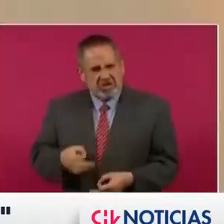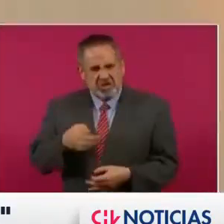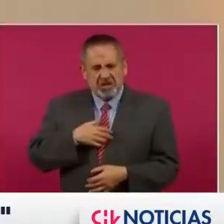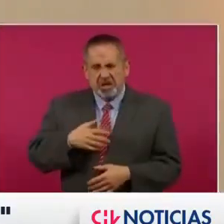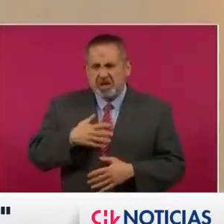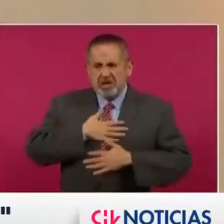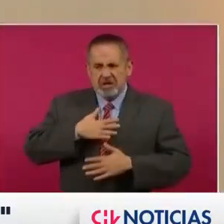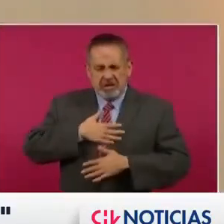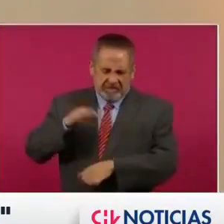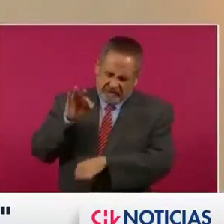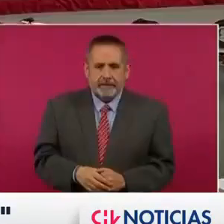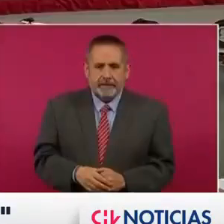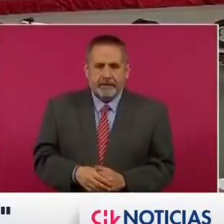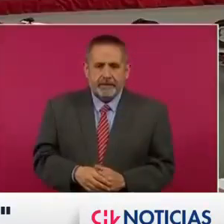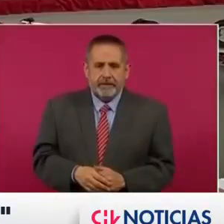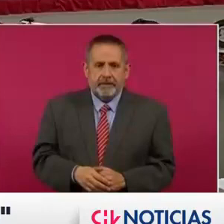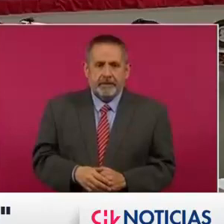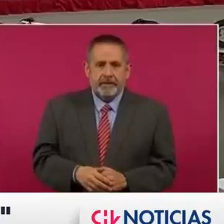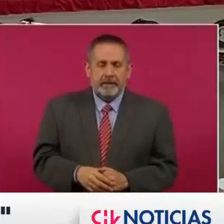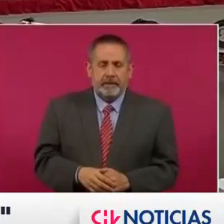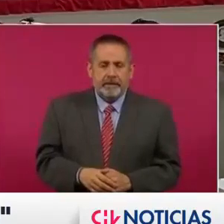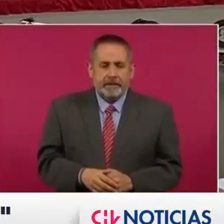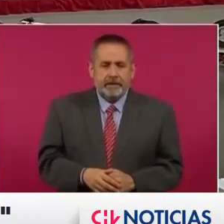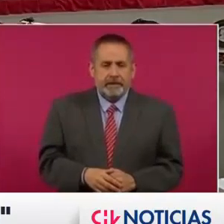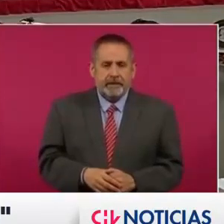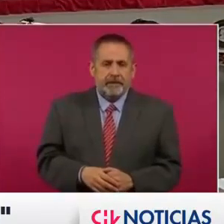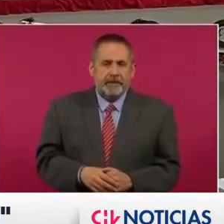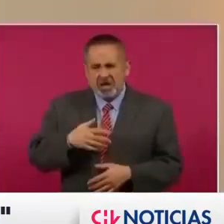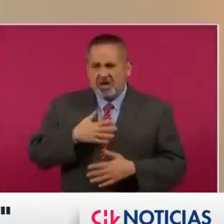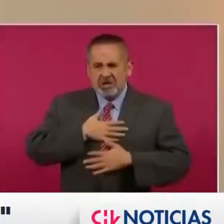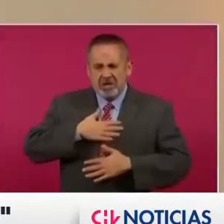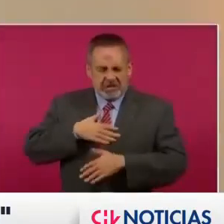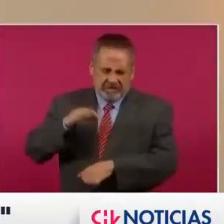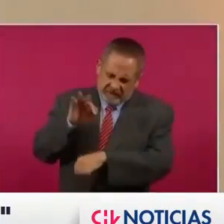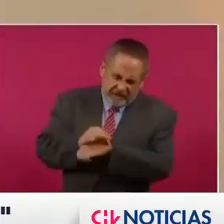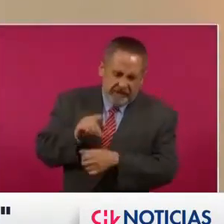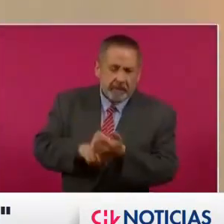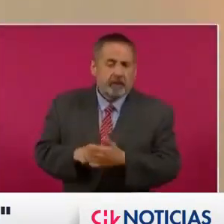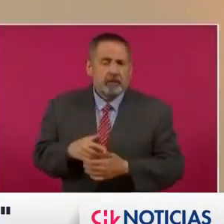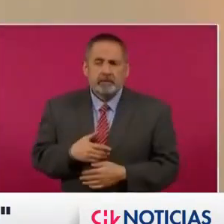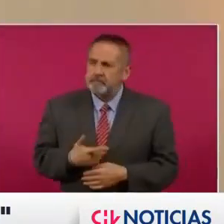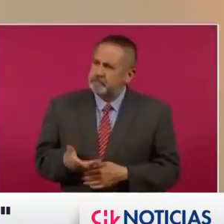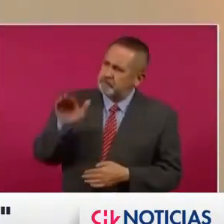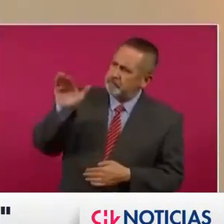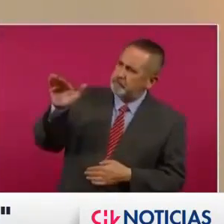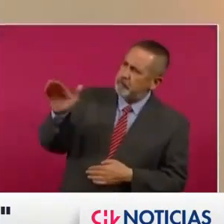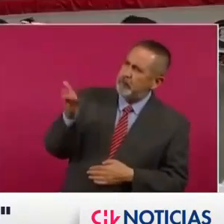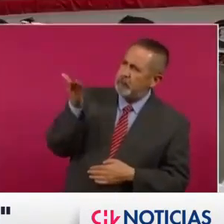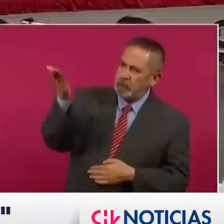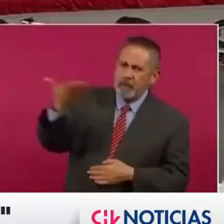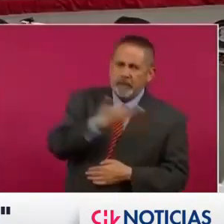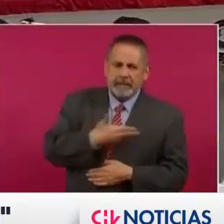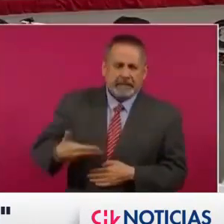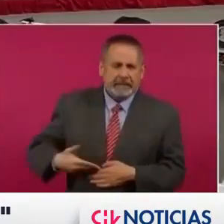fentanilo el presidente mexicano apunta a otro responsable acudimos a usted presidente